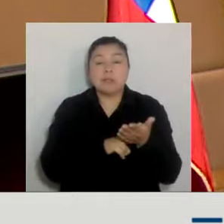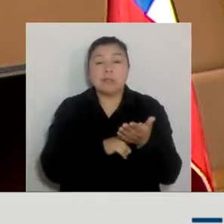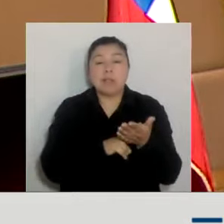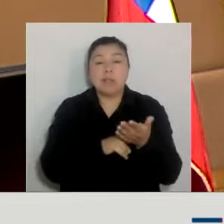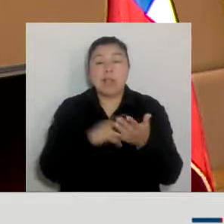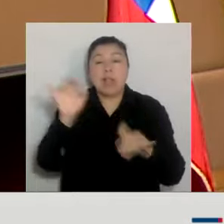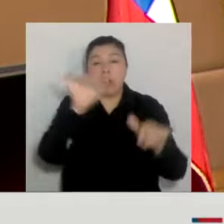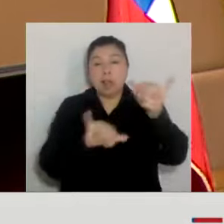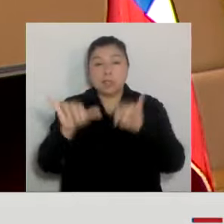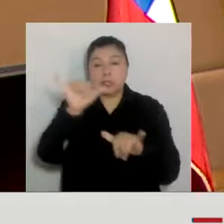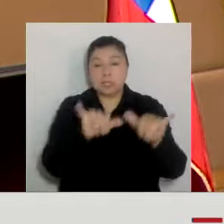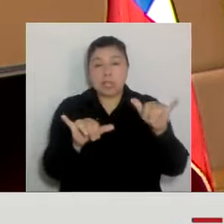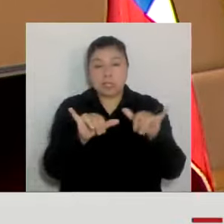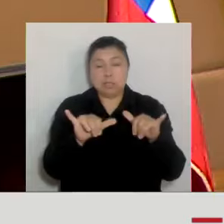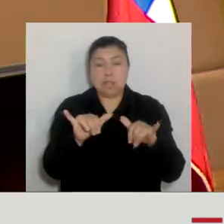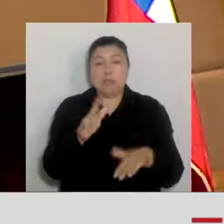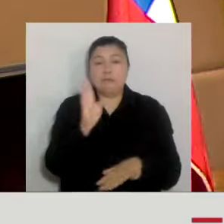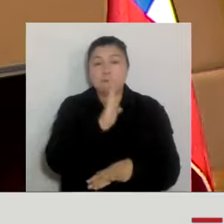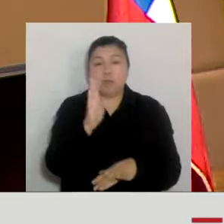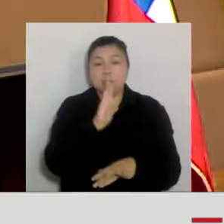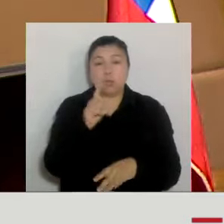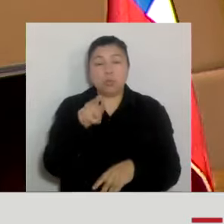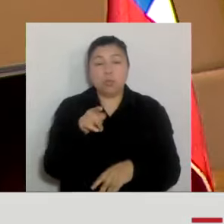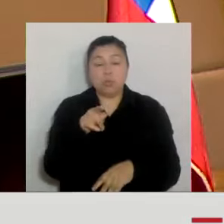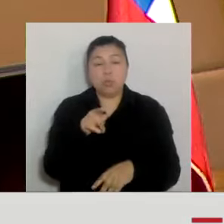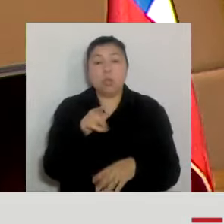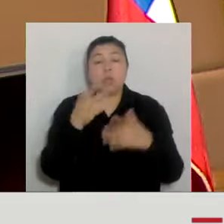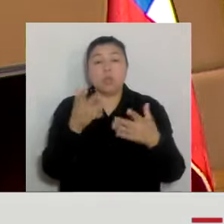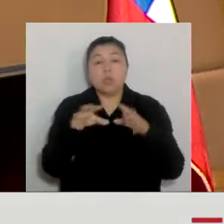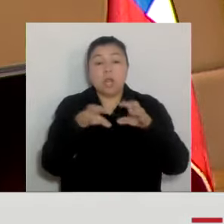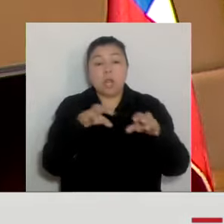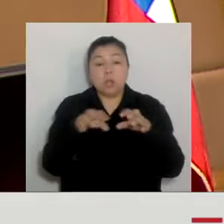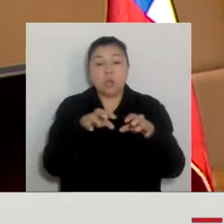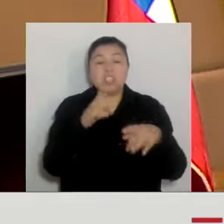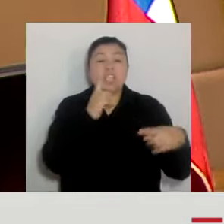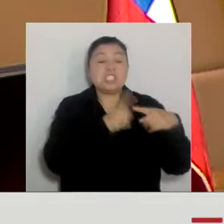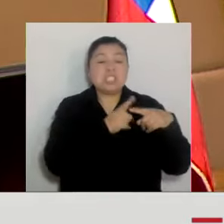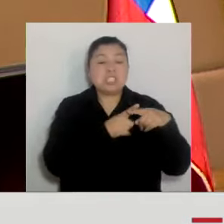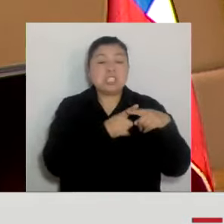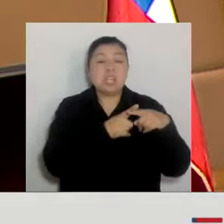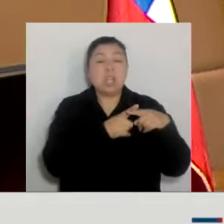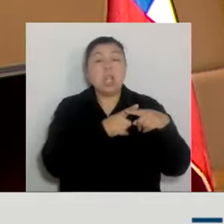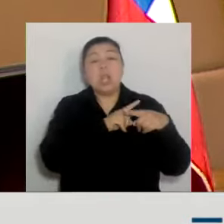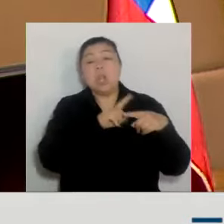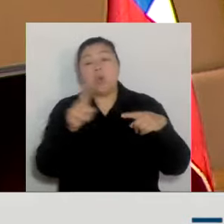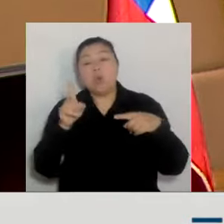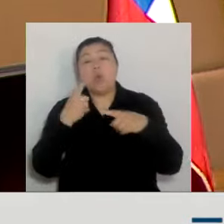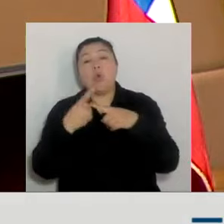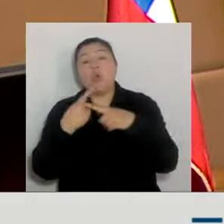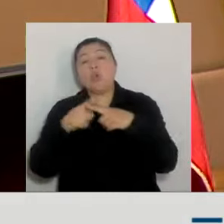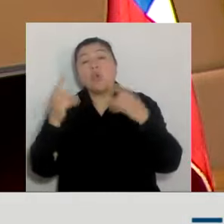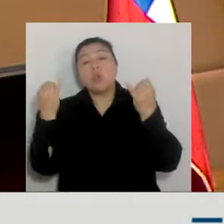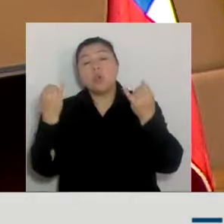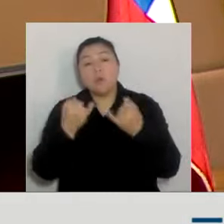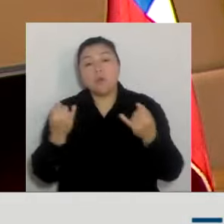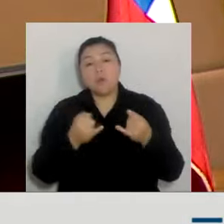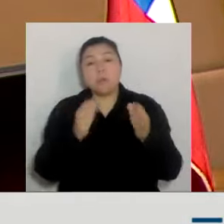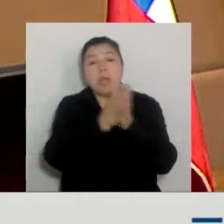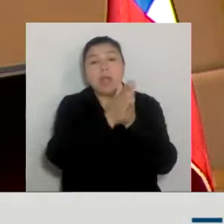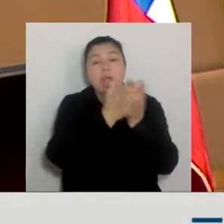simple como eso Entonces a las cosas que son se le llama de una manera y a las cosas que no son se le llama de otra forma es como el libro de orwell